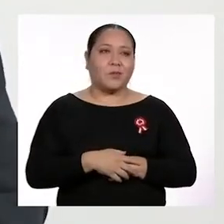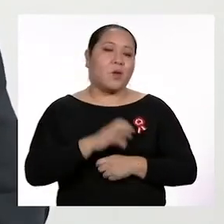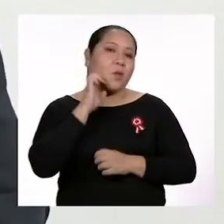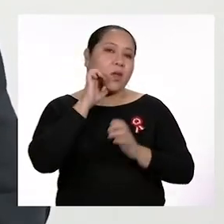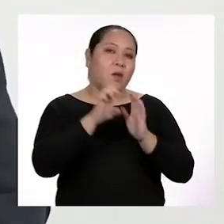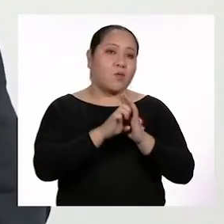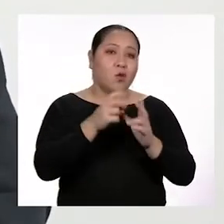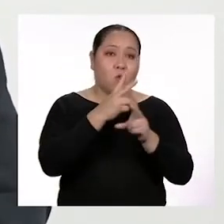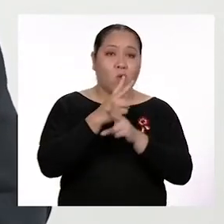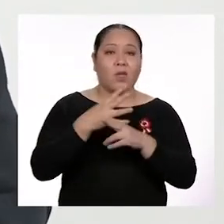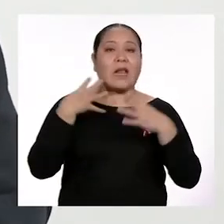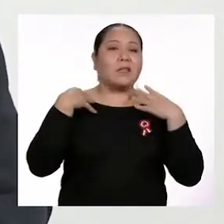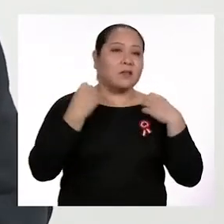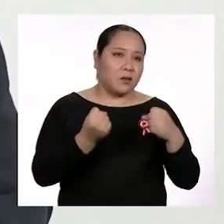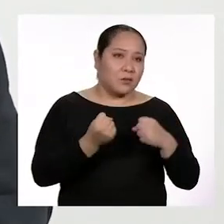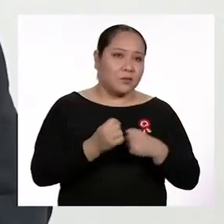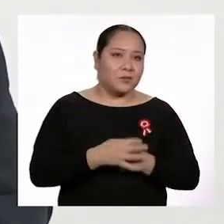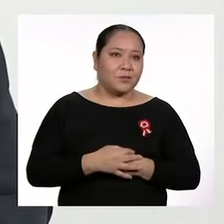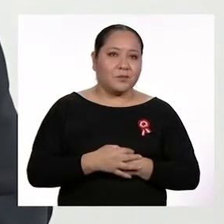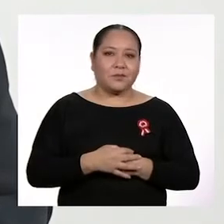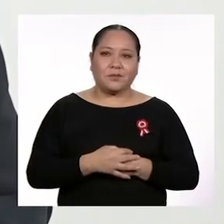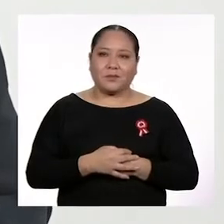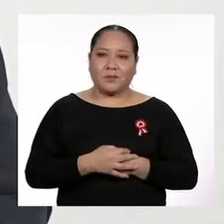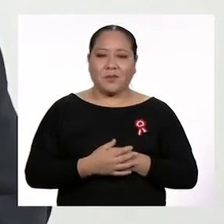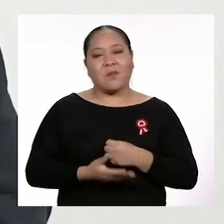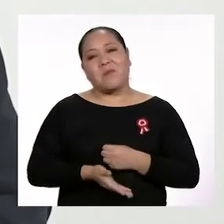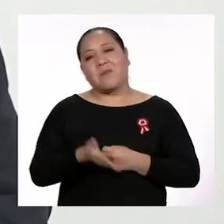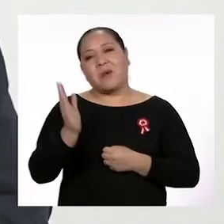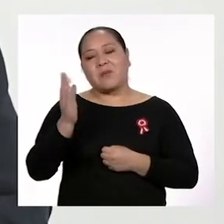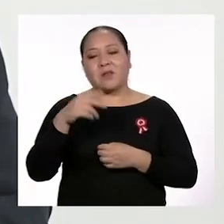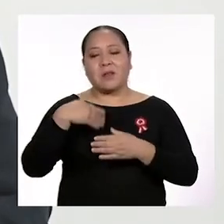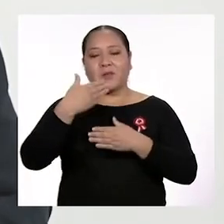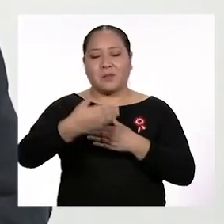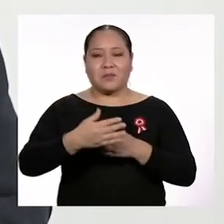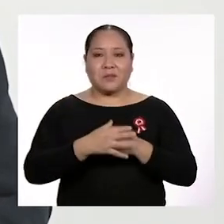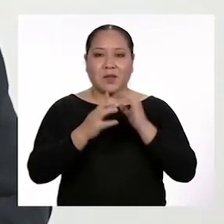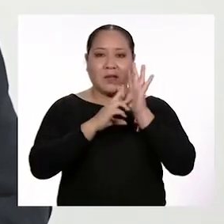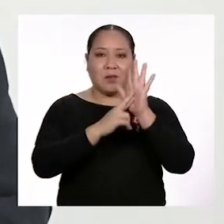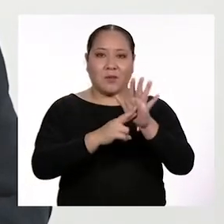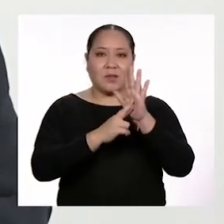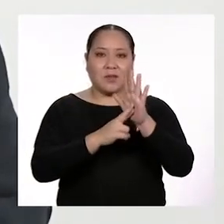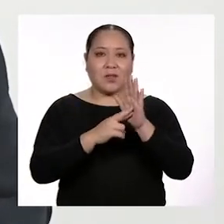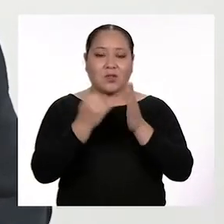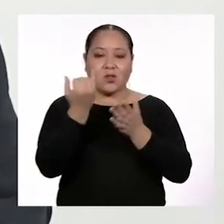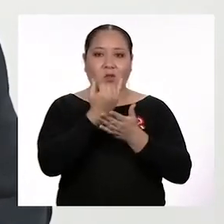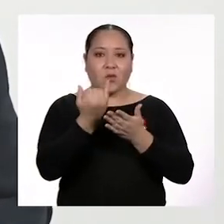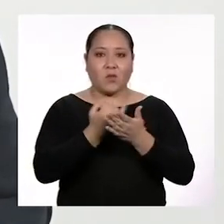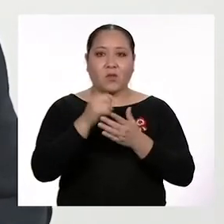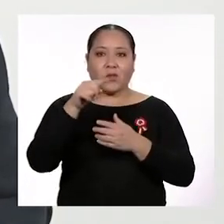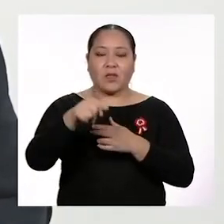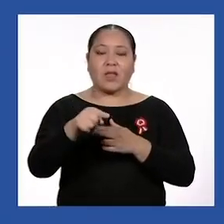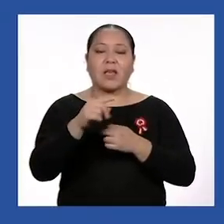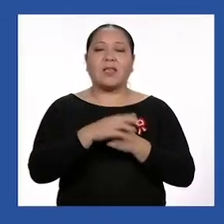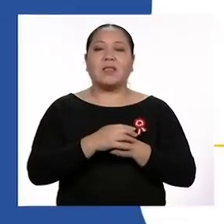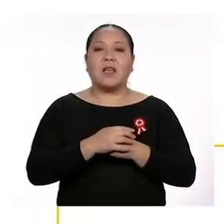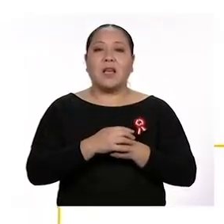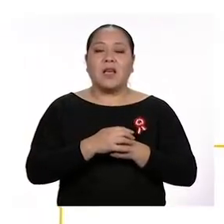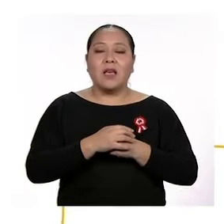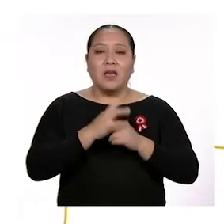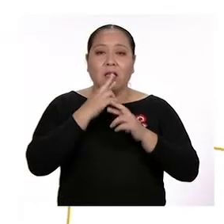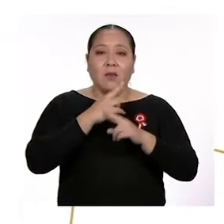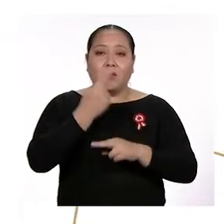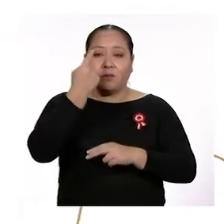como cuidar la salud. Vayamos con el siguiente paso. Es la representación gráfica de los resultados de cada mes.